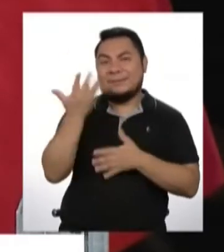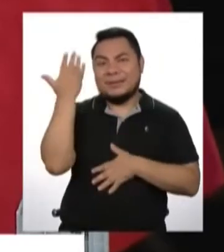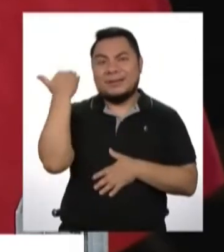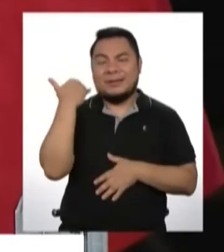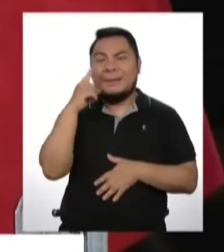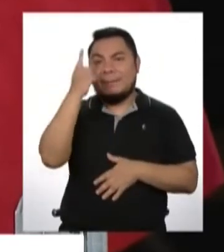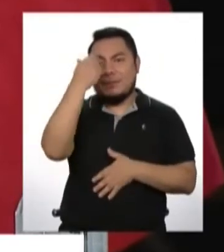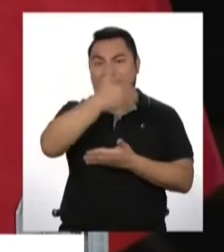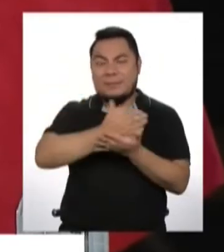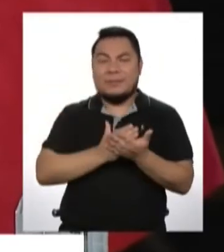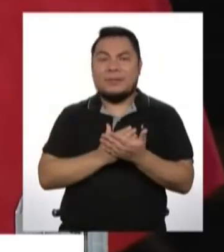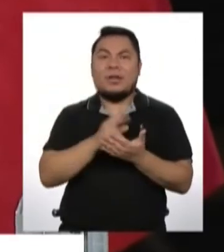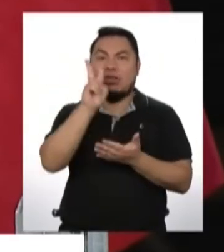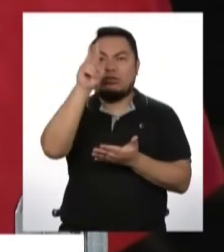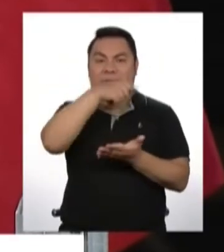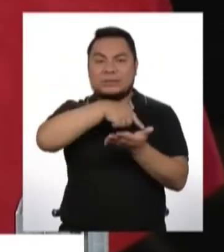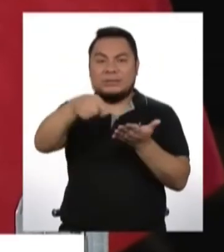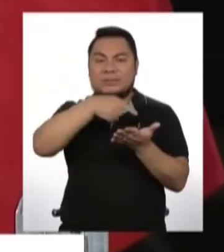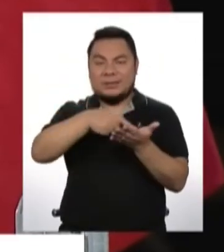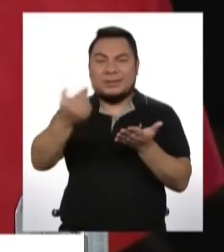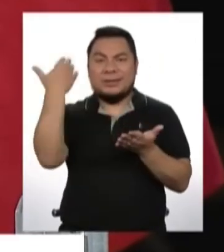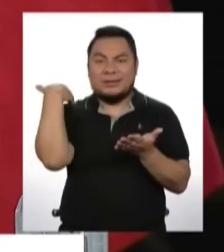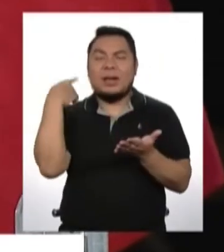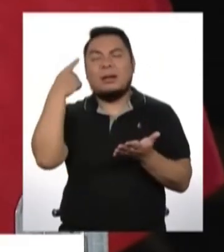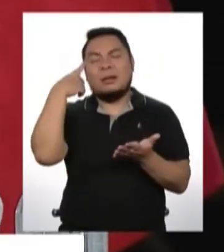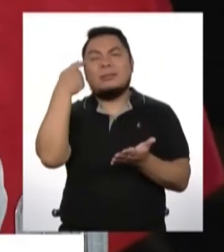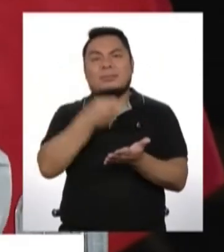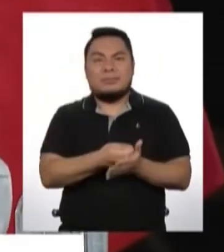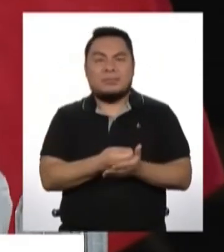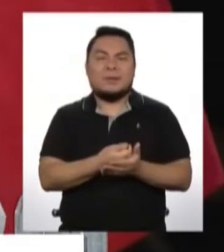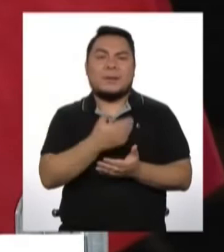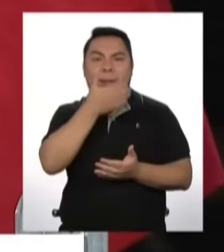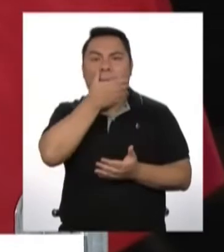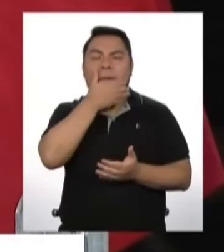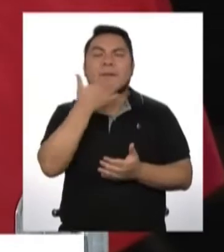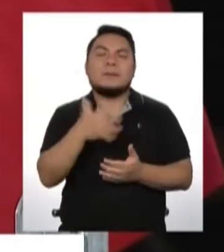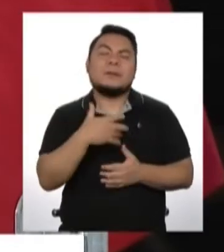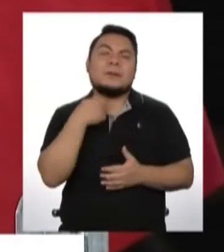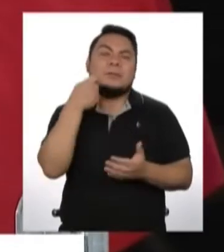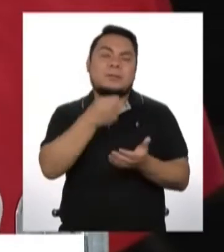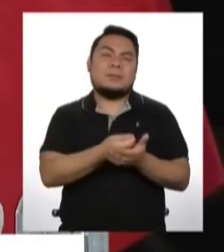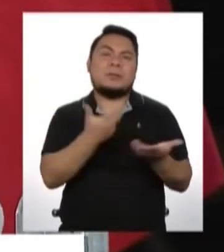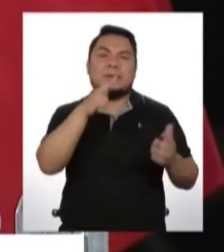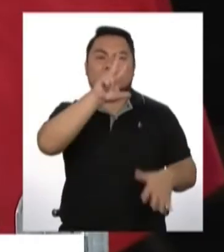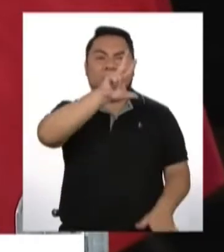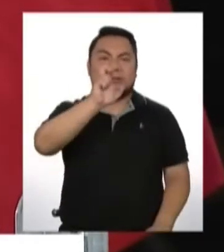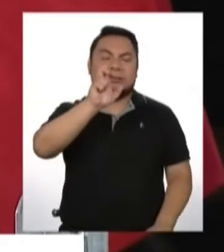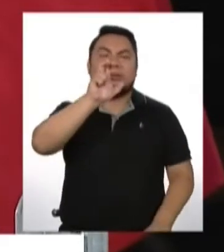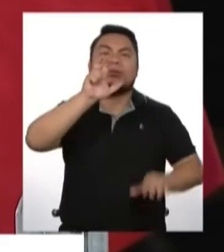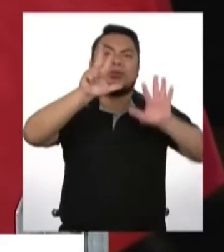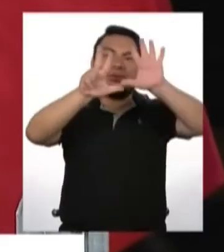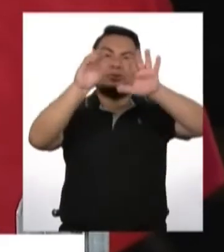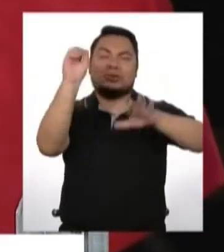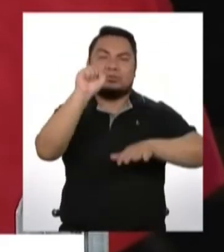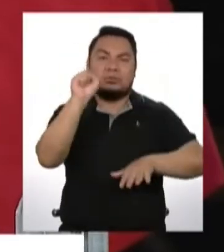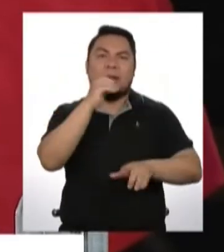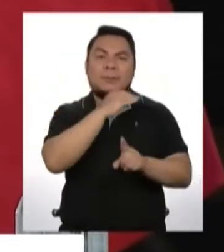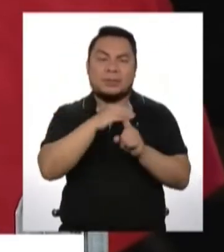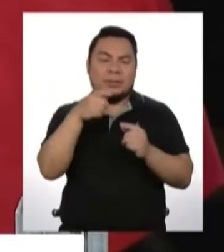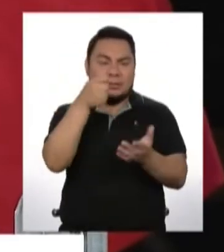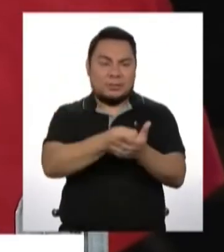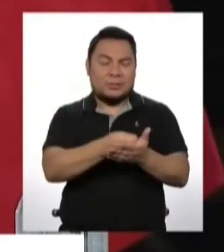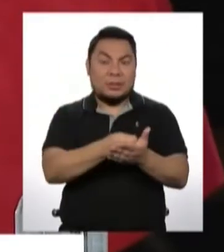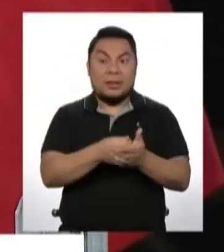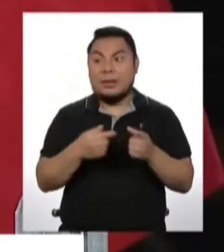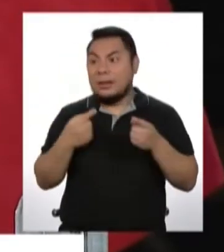era de 2 semanas, se ha tramitado y se ha hecho a la disposición para que sean 380 soles la mitad.